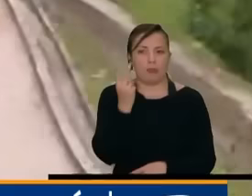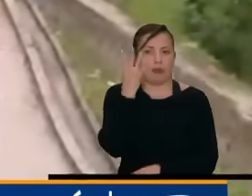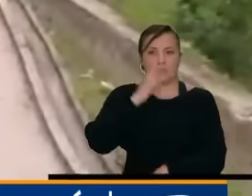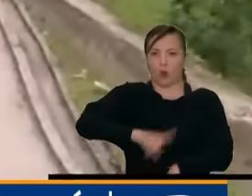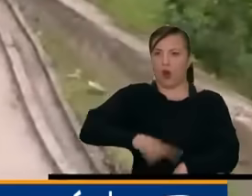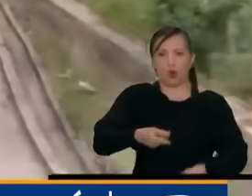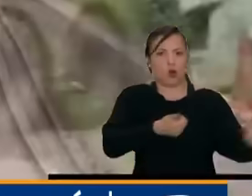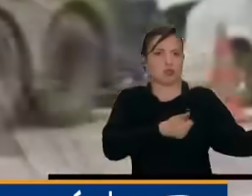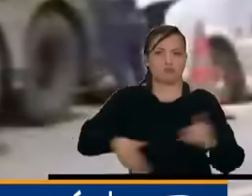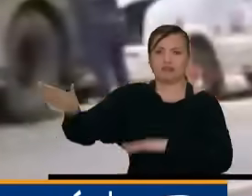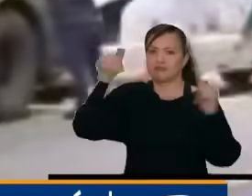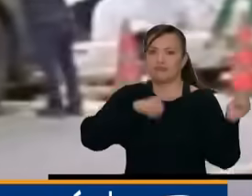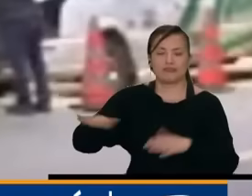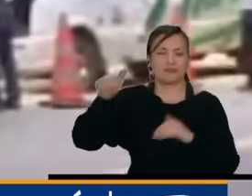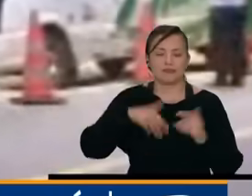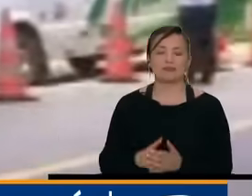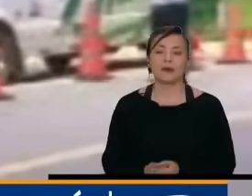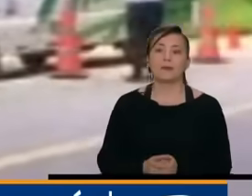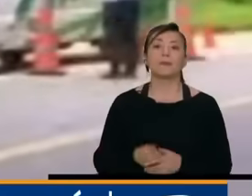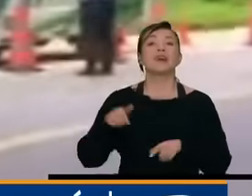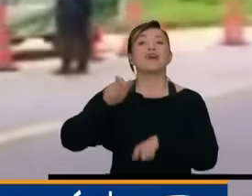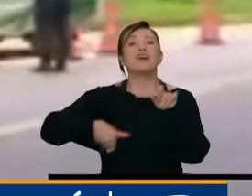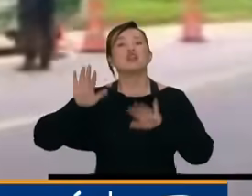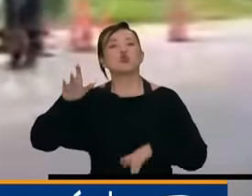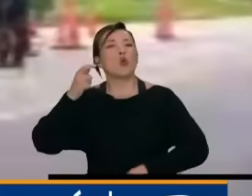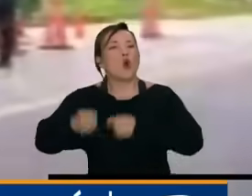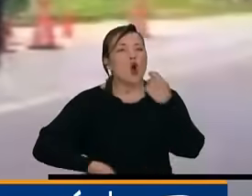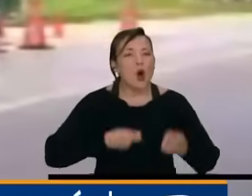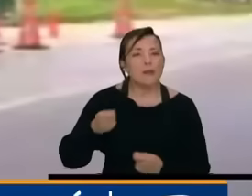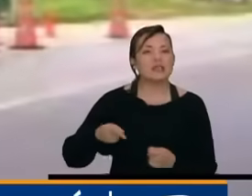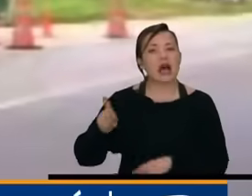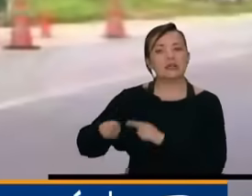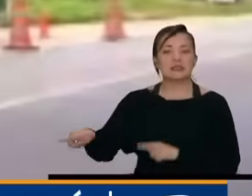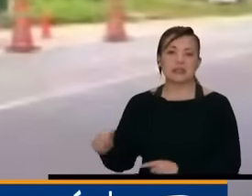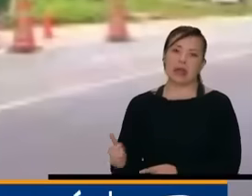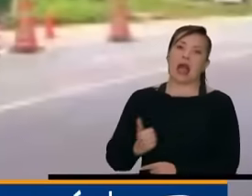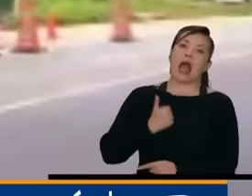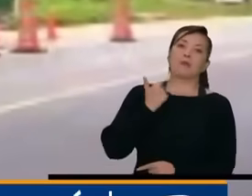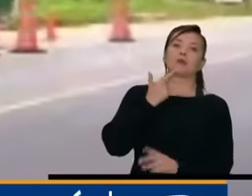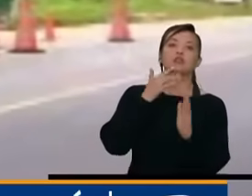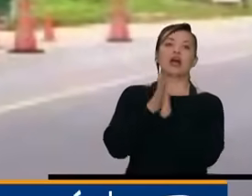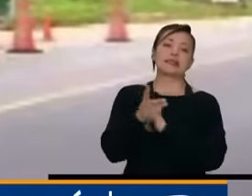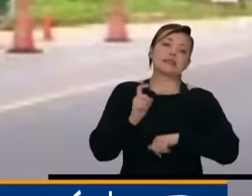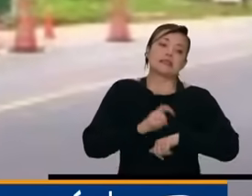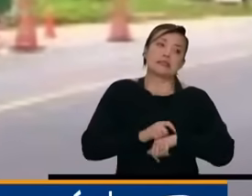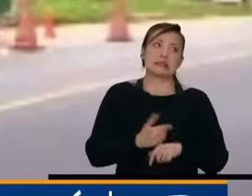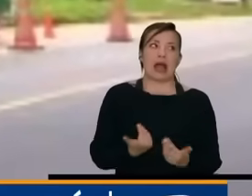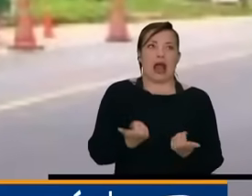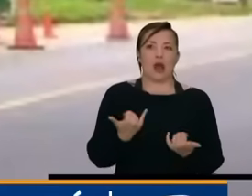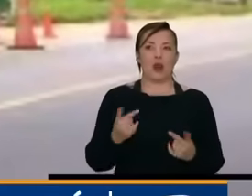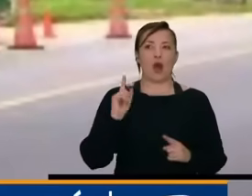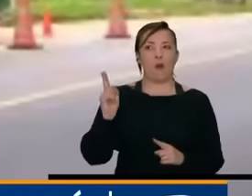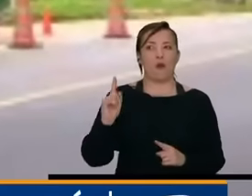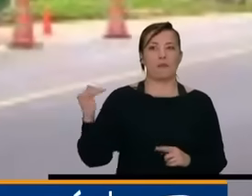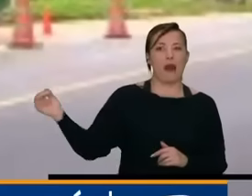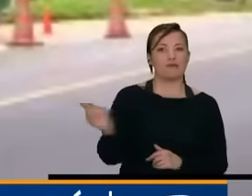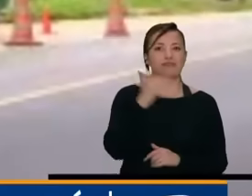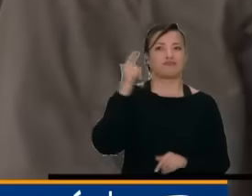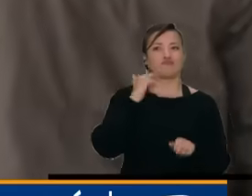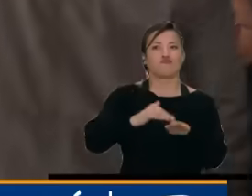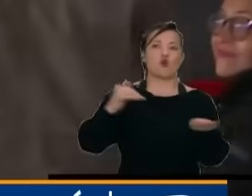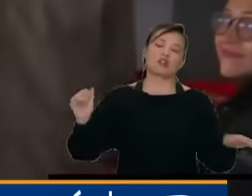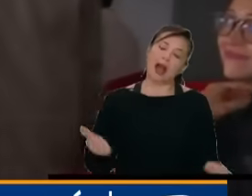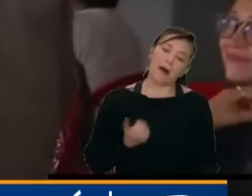el tráfico. Entre tanto, comerciantes como don Jorge aprovechan lo que él llama el cuartico de hora. Toca, sí, señor, aprovecharse,